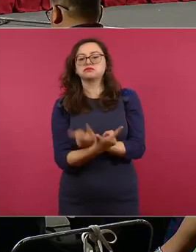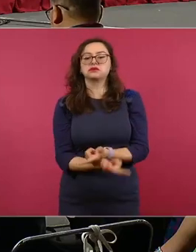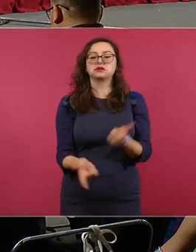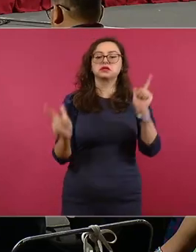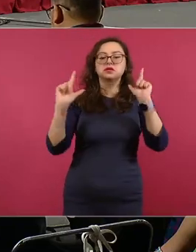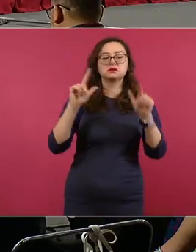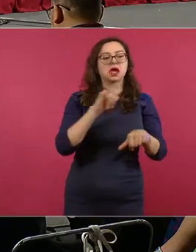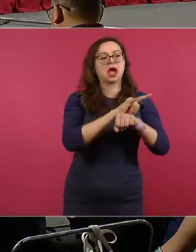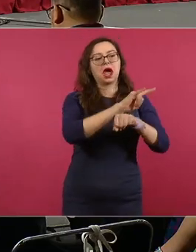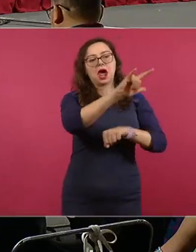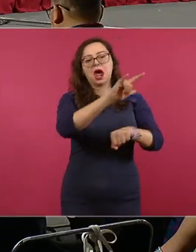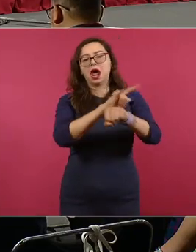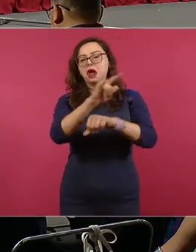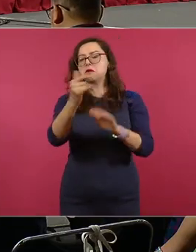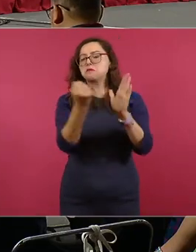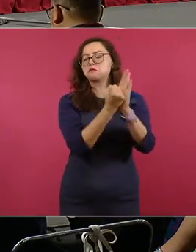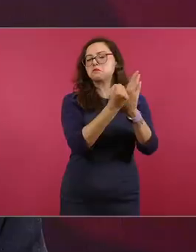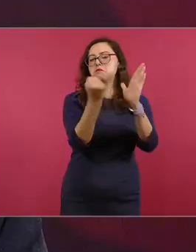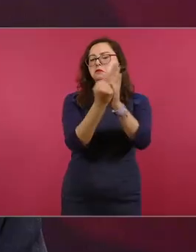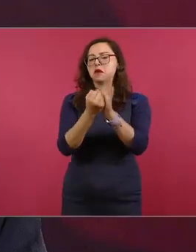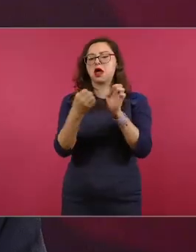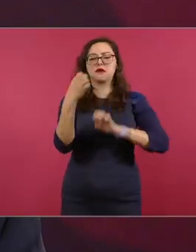no pagaban sus adeudos, había